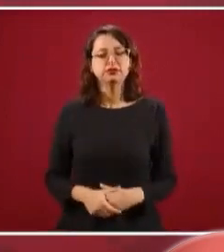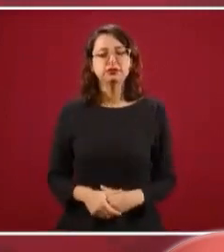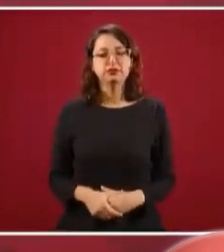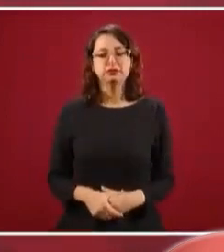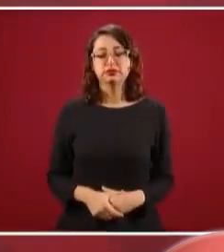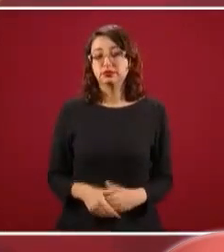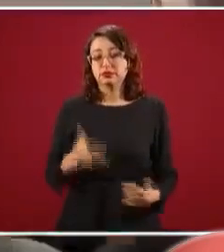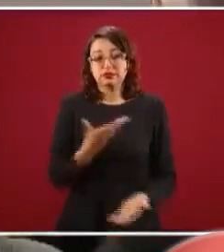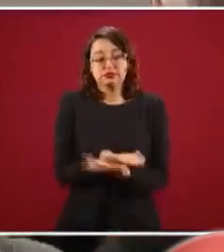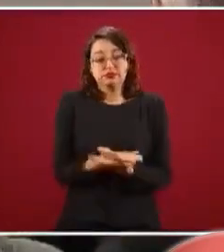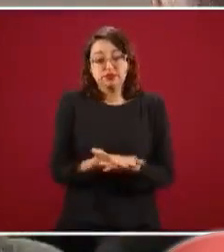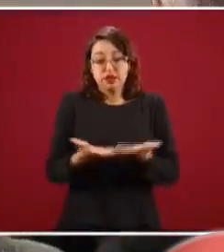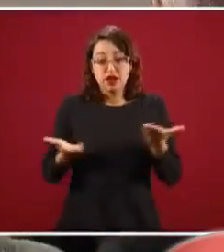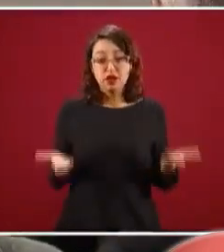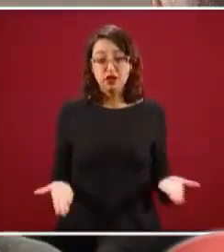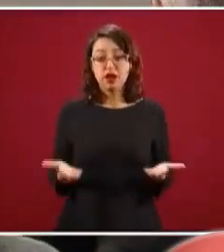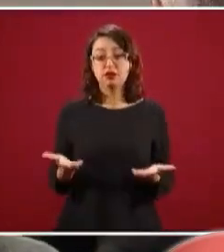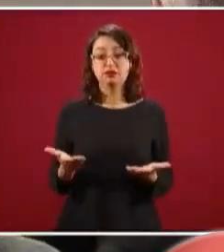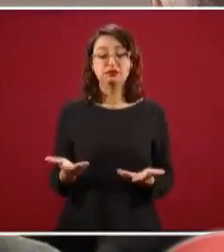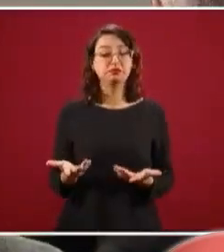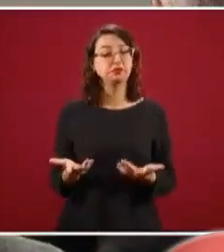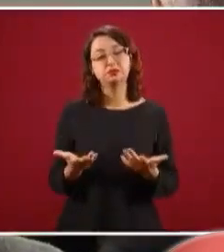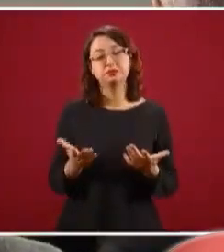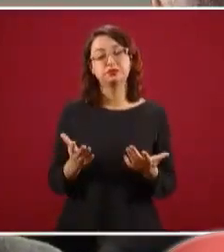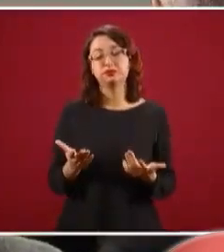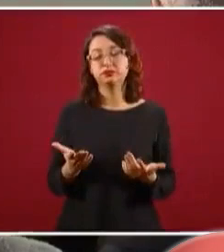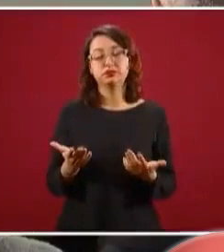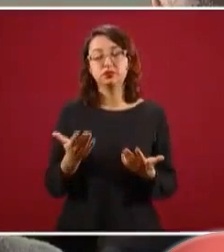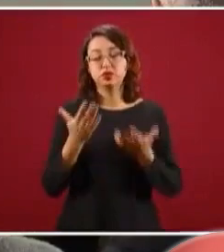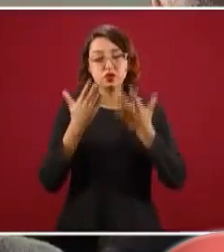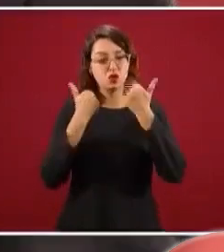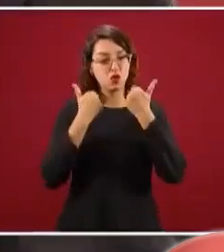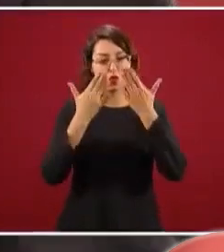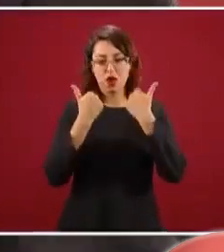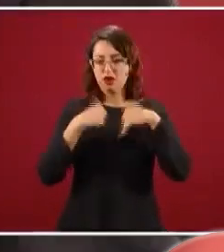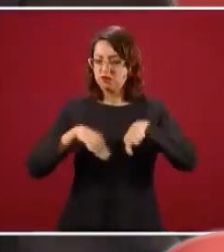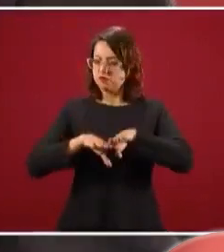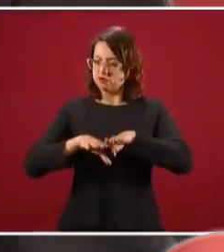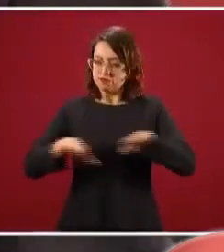No hay, o sea, muy pocas